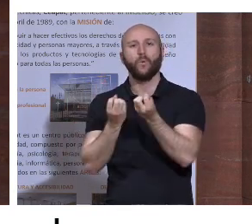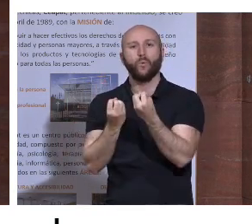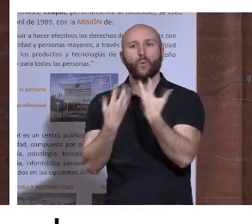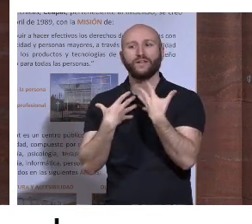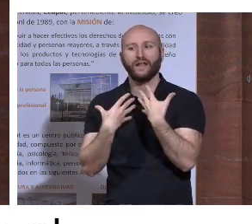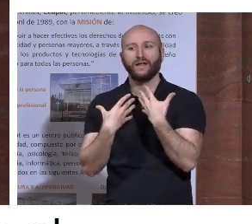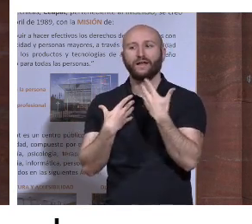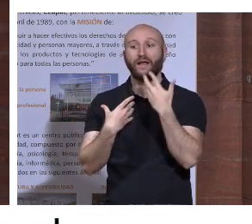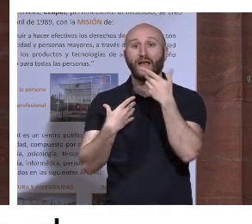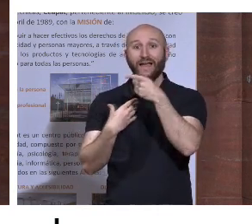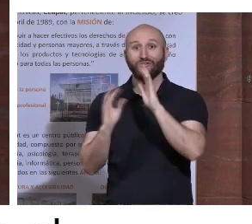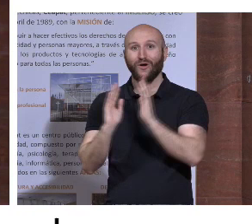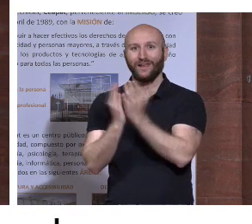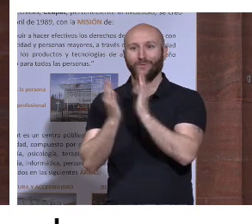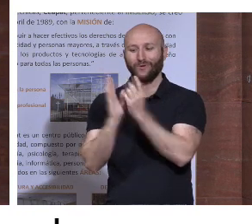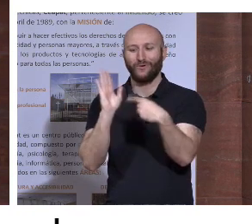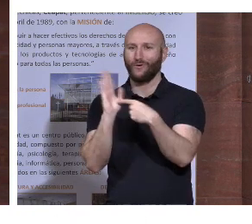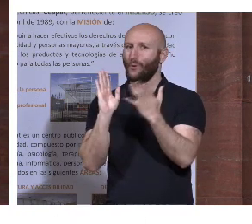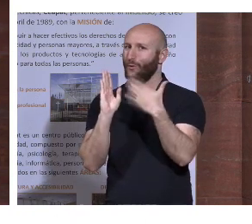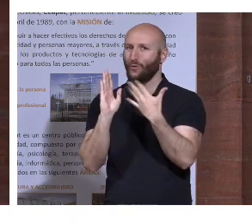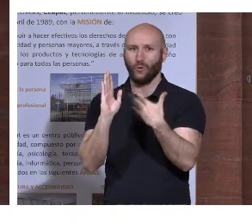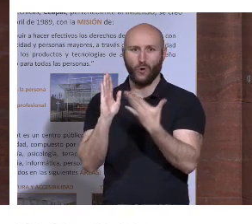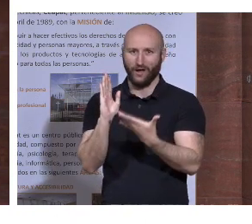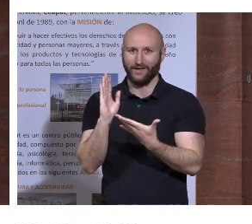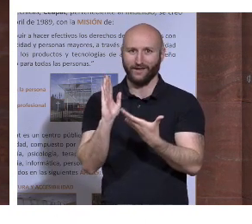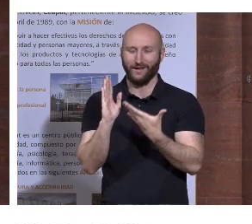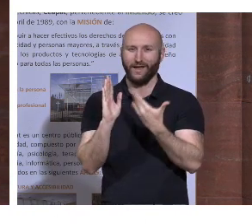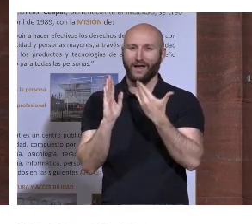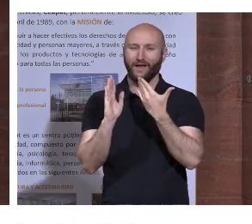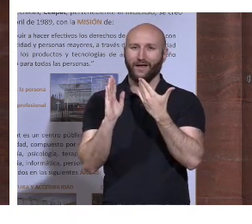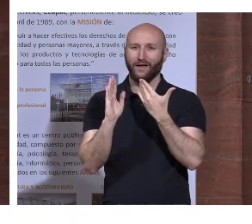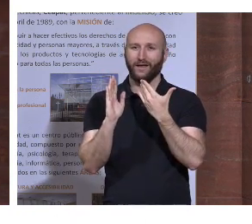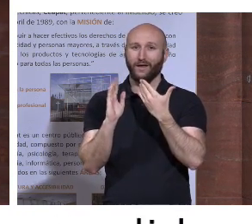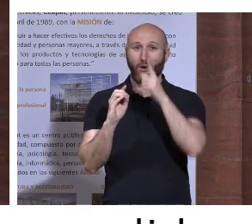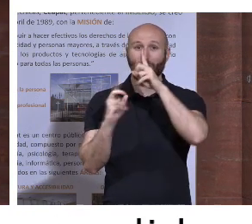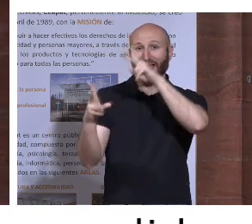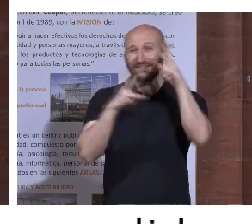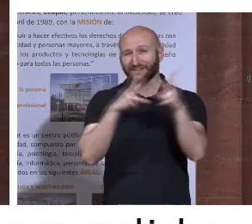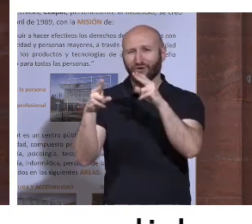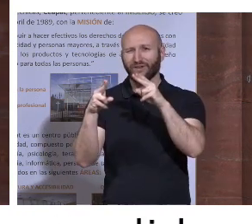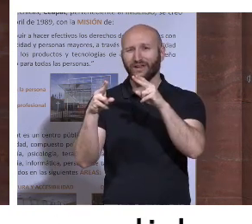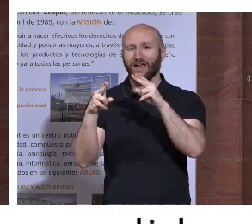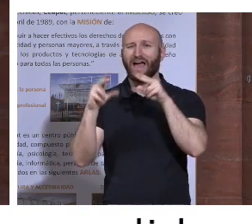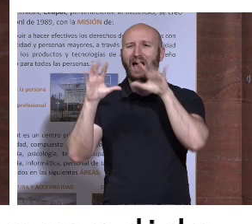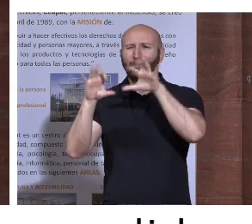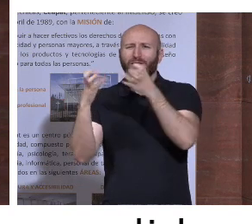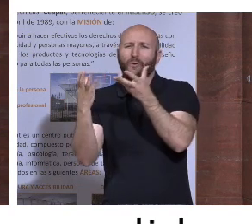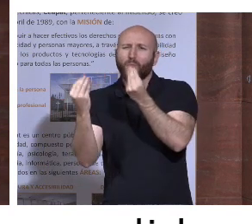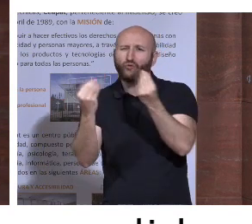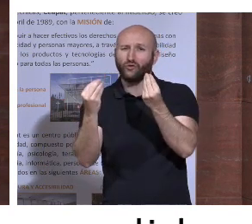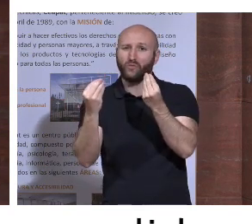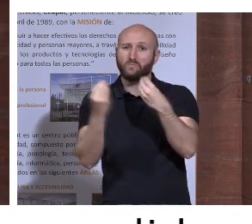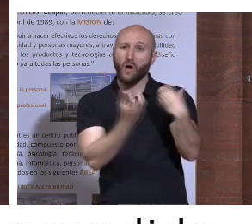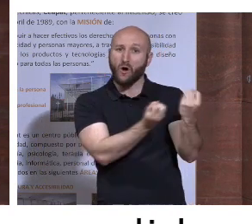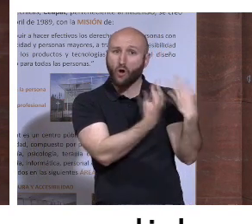esto no se encuentra en los libros, hemos aprendido más en una sesión de lo que nos pudieran